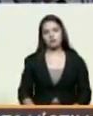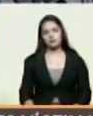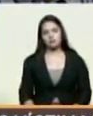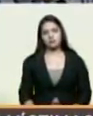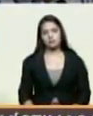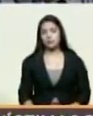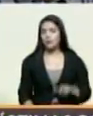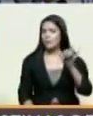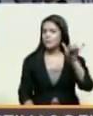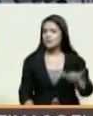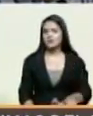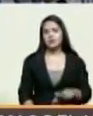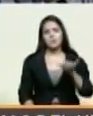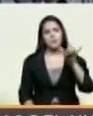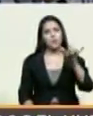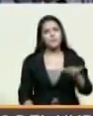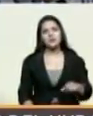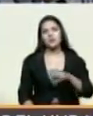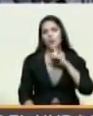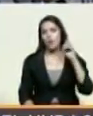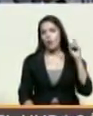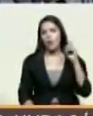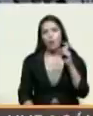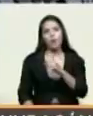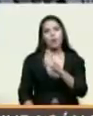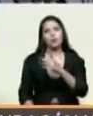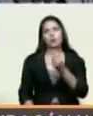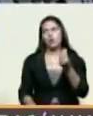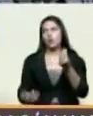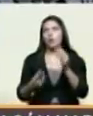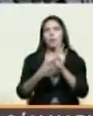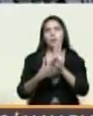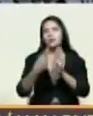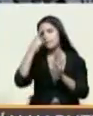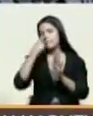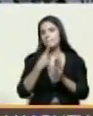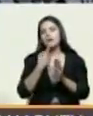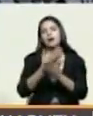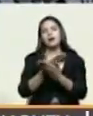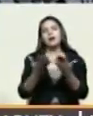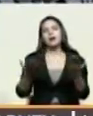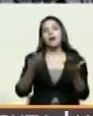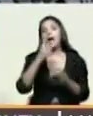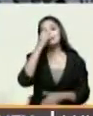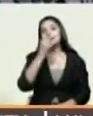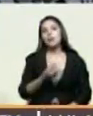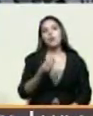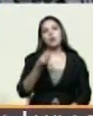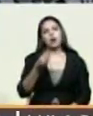Son los mismos, es el mismo odio. ¿Cómo nos vendieron nosotros a ellos a Zamora?